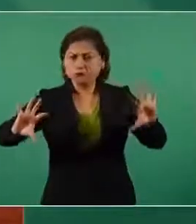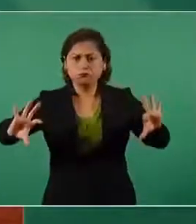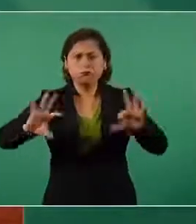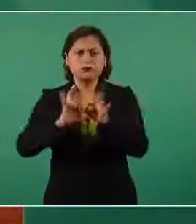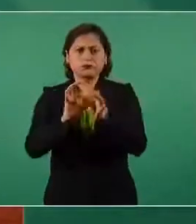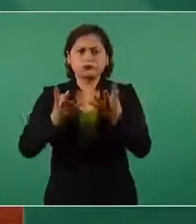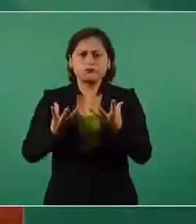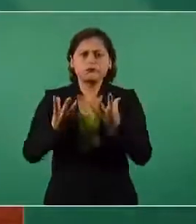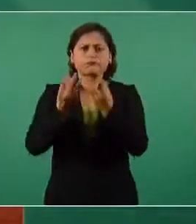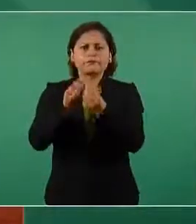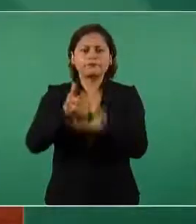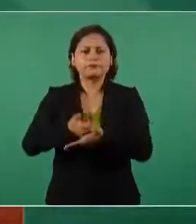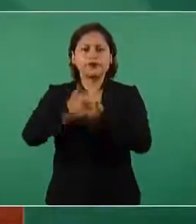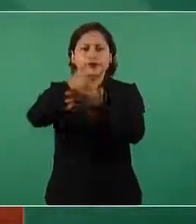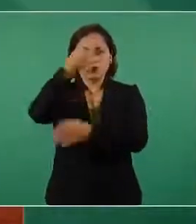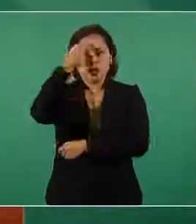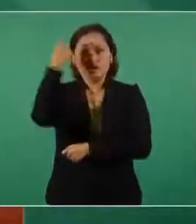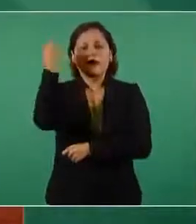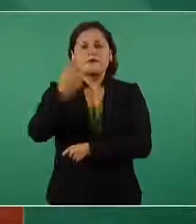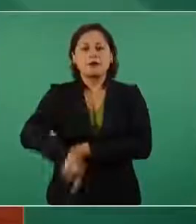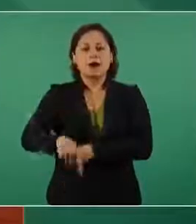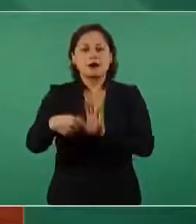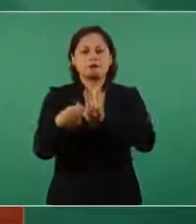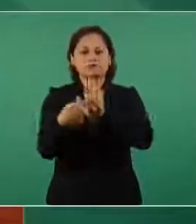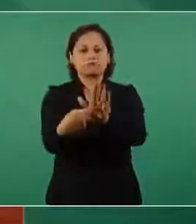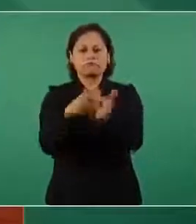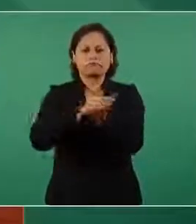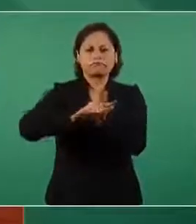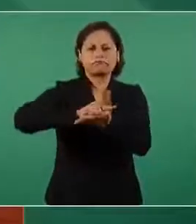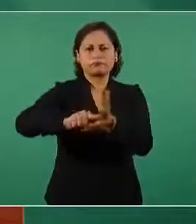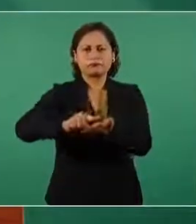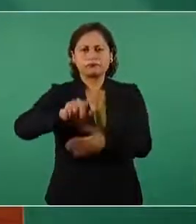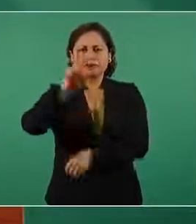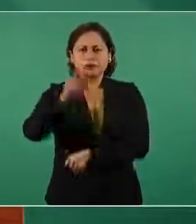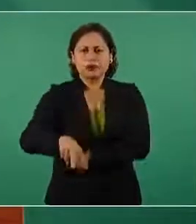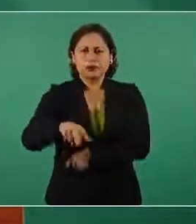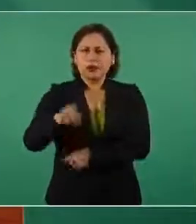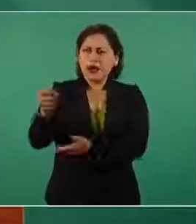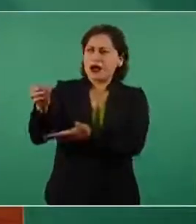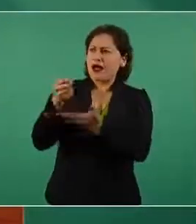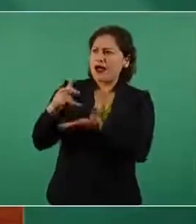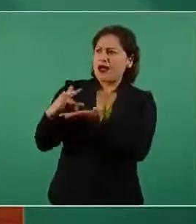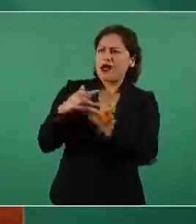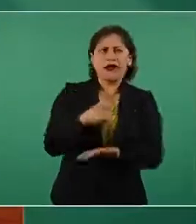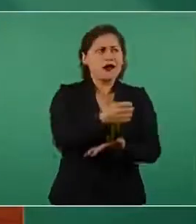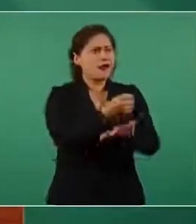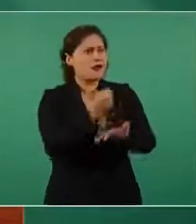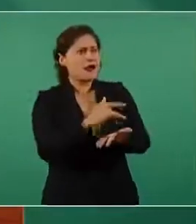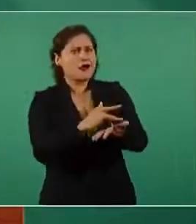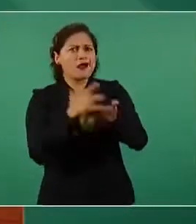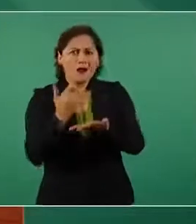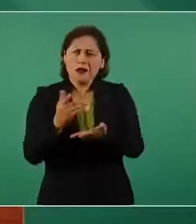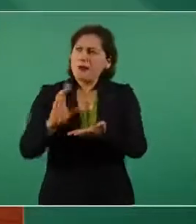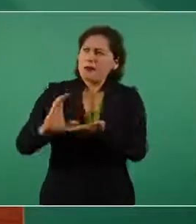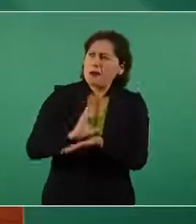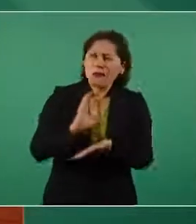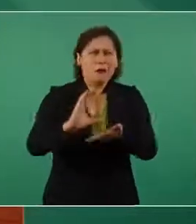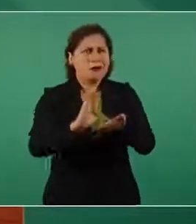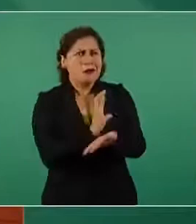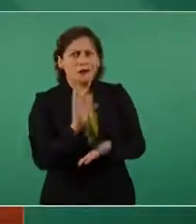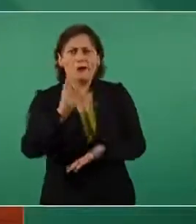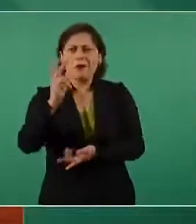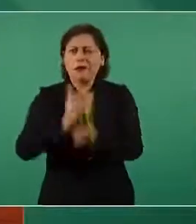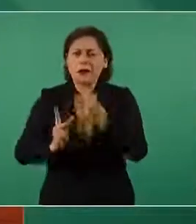mucha transparencia. Estamos comprometidos, no necesitamos de ningún Fonden, no necesitamos de ningún fideicomiso, tenemos